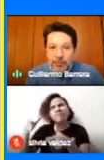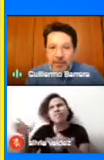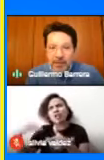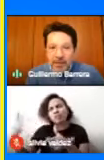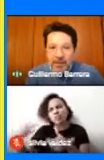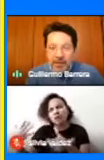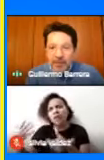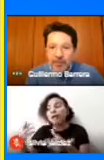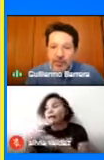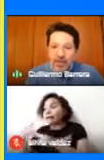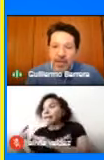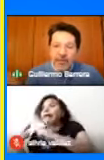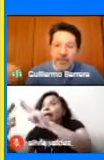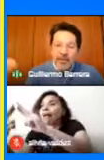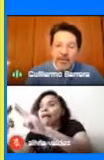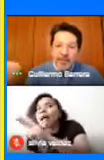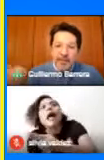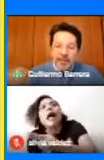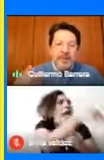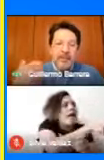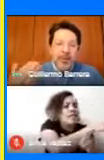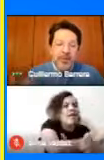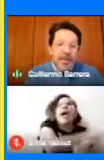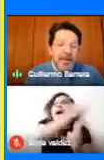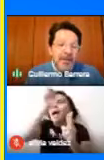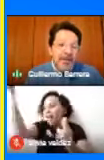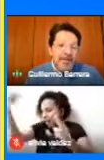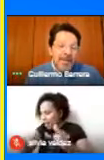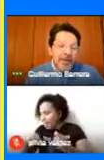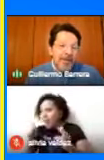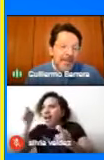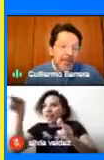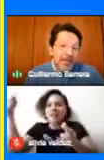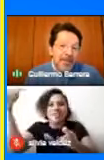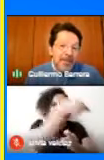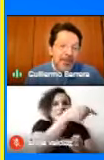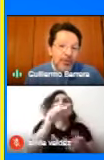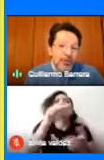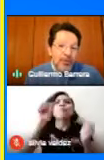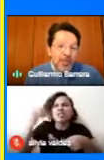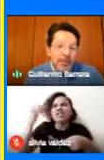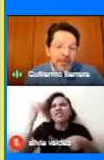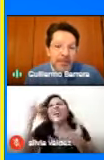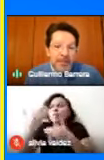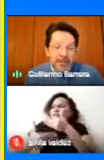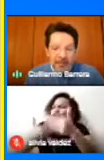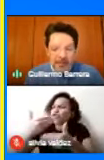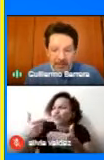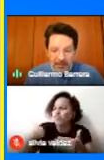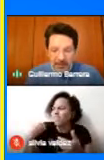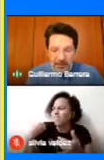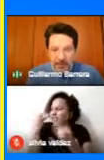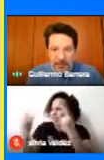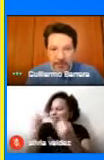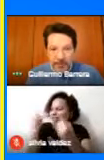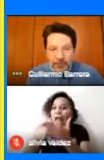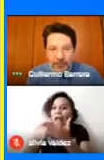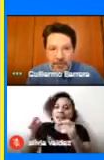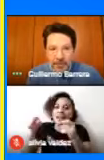la respuesta y los ciudadanos podían saber qué estaba pasando con sus intereses a través del